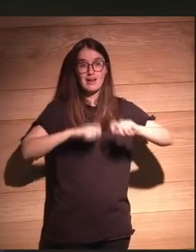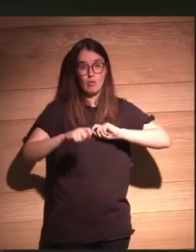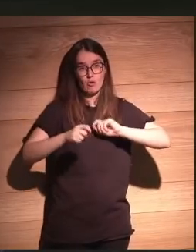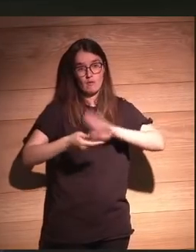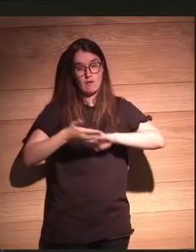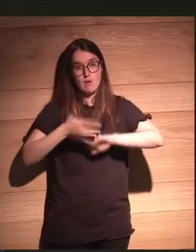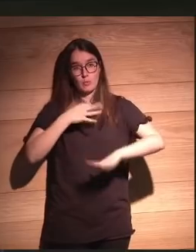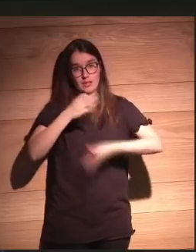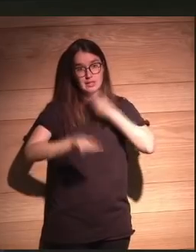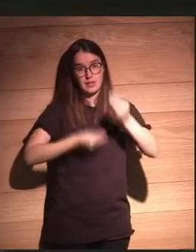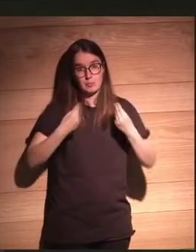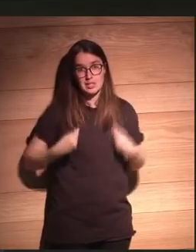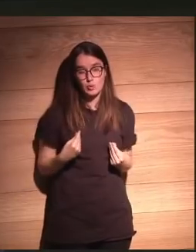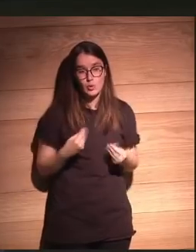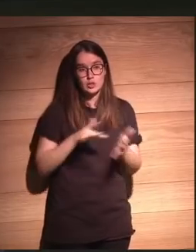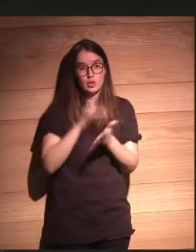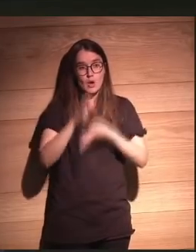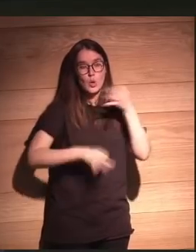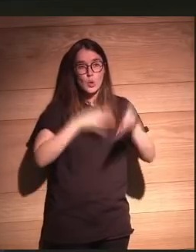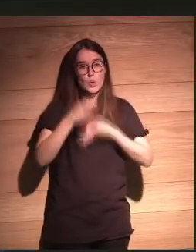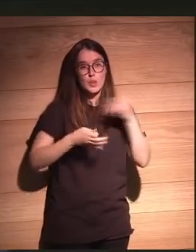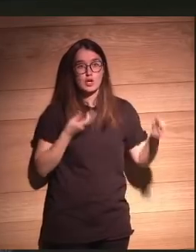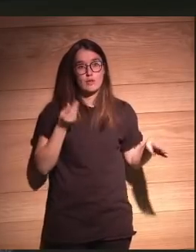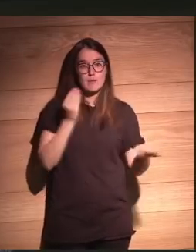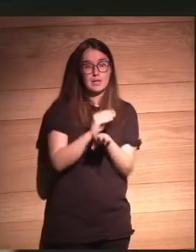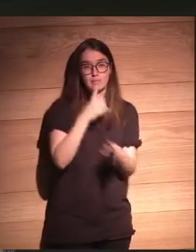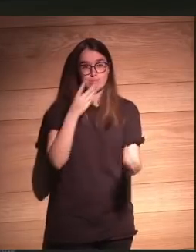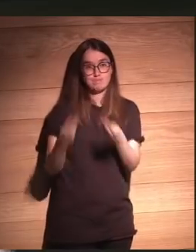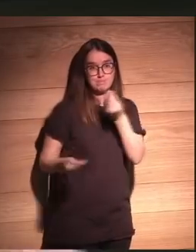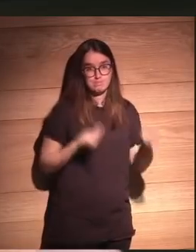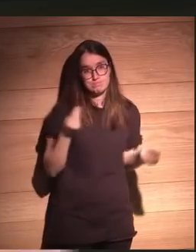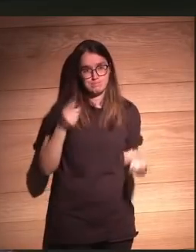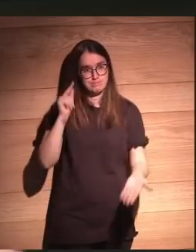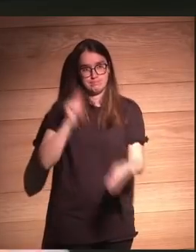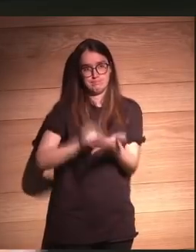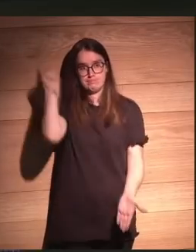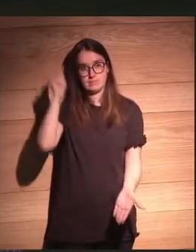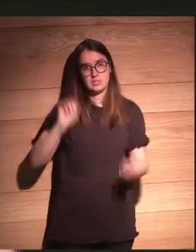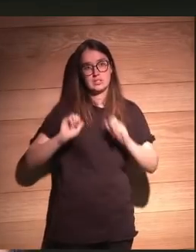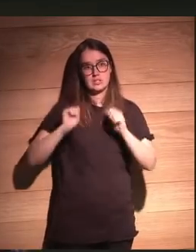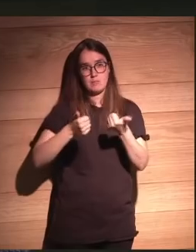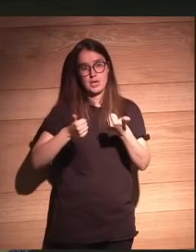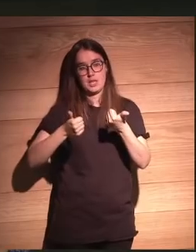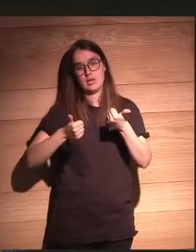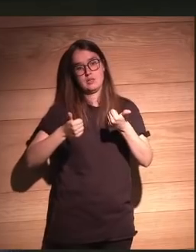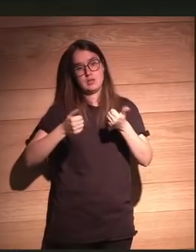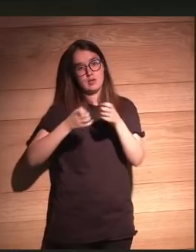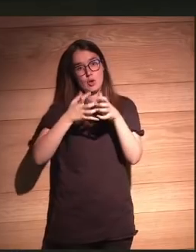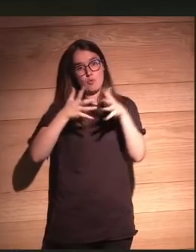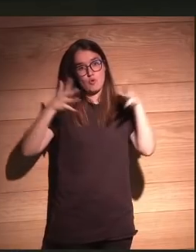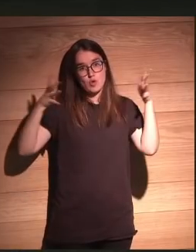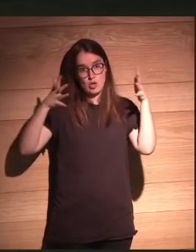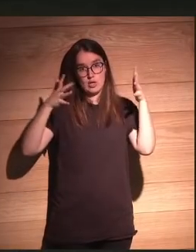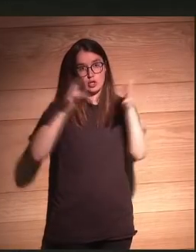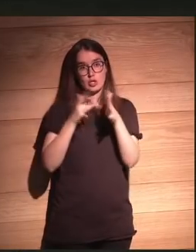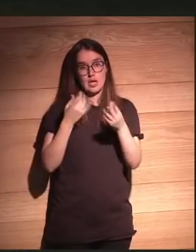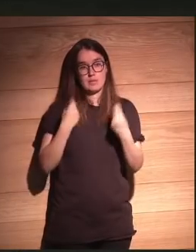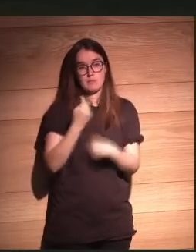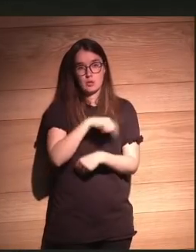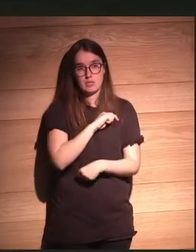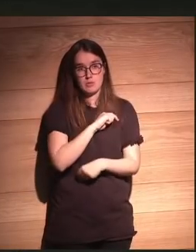potencialmente le puedes hacer eso, en cuanto hay un ciclo de inversión y de tendencia especulativa, inmediatamente se inicia la burbuja, que es lo que ha sucedido en